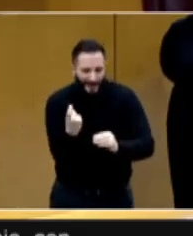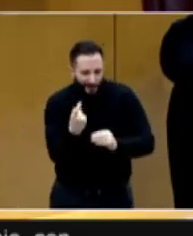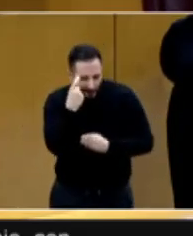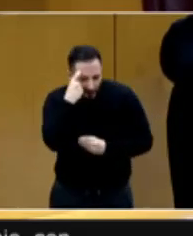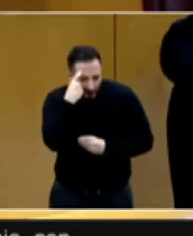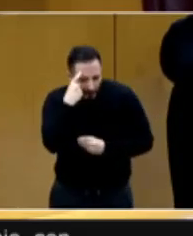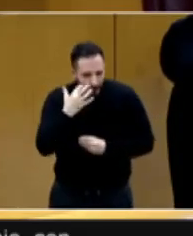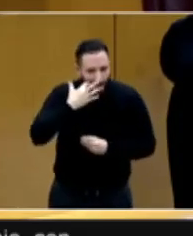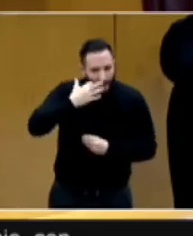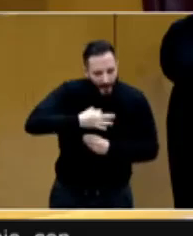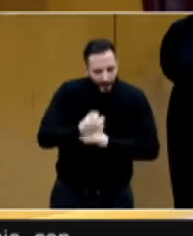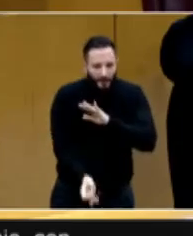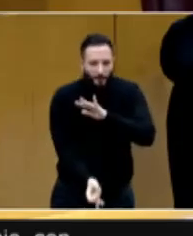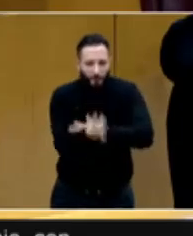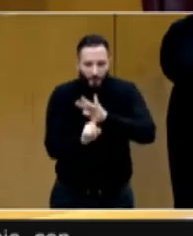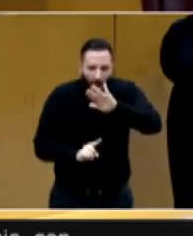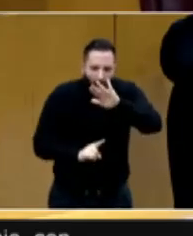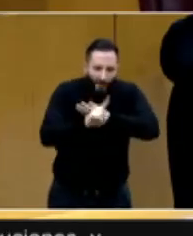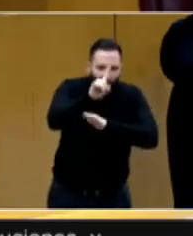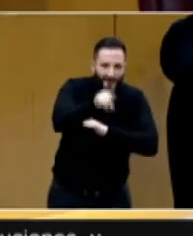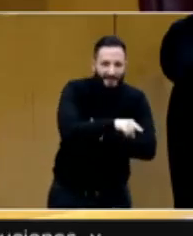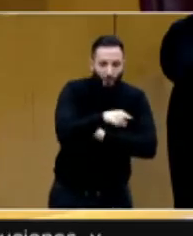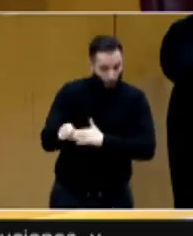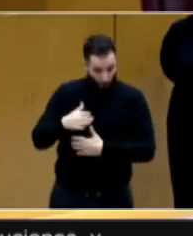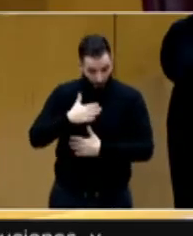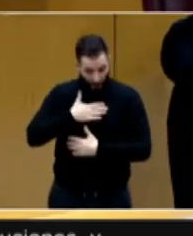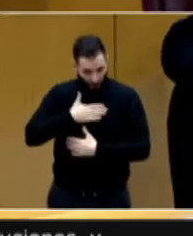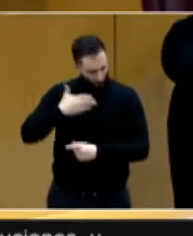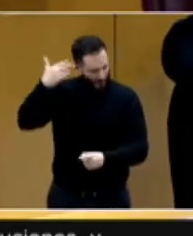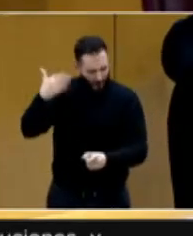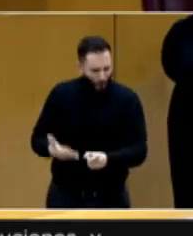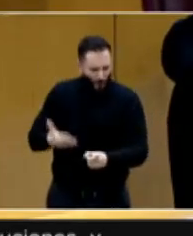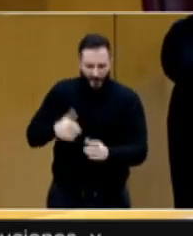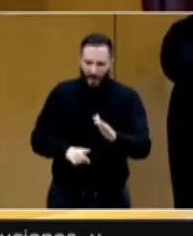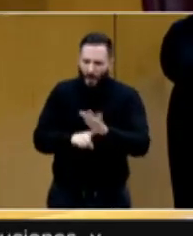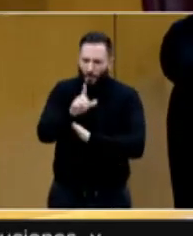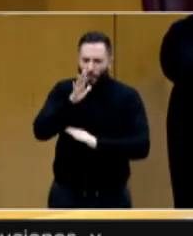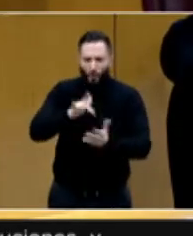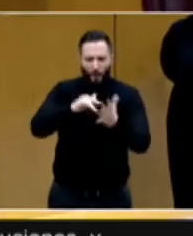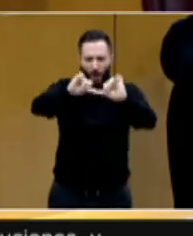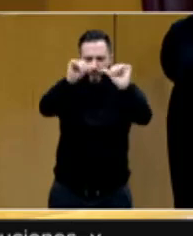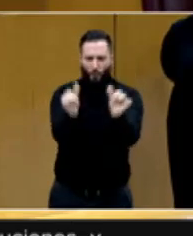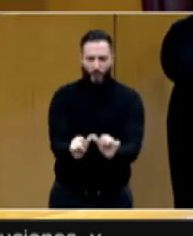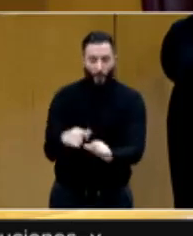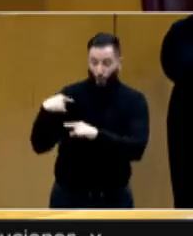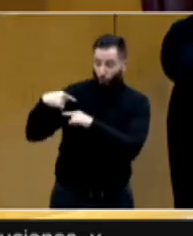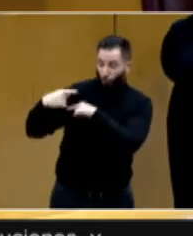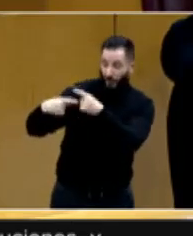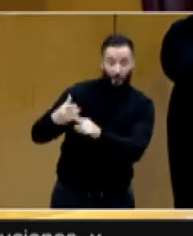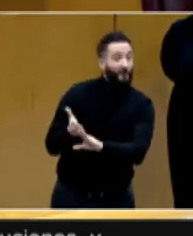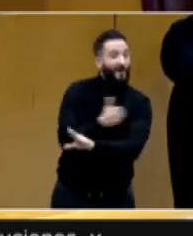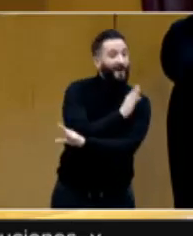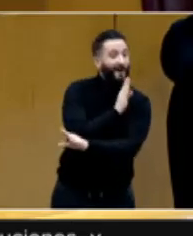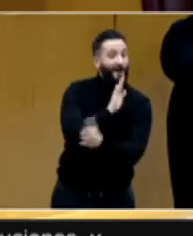de avances que para nosotros son muy importantes porque supone una consolidación de modelos sucesorio o de modelo iba a decir de derecho civil Vasco